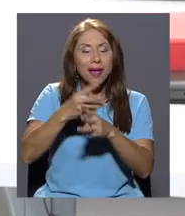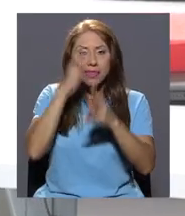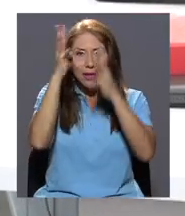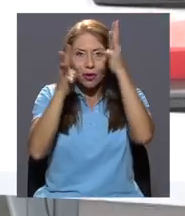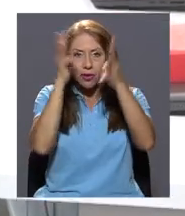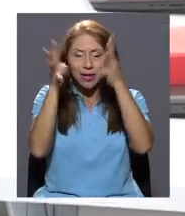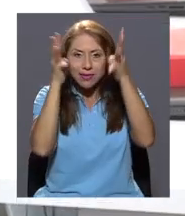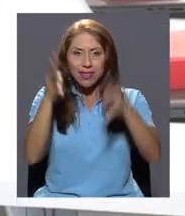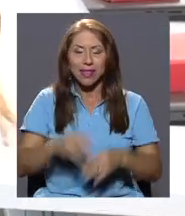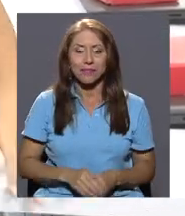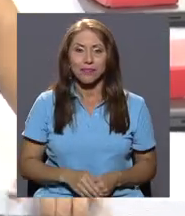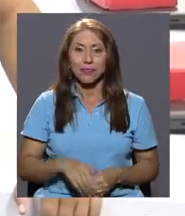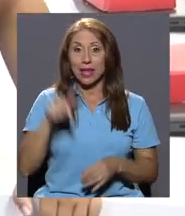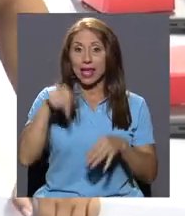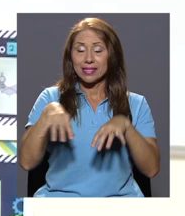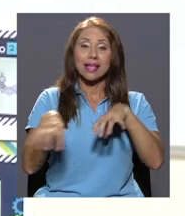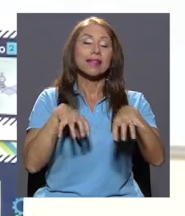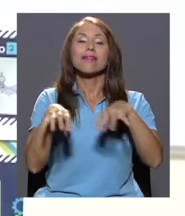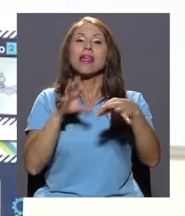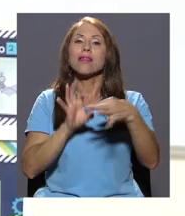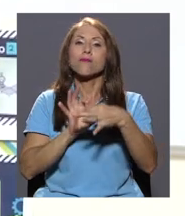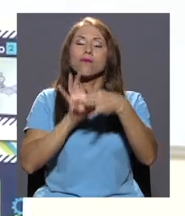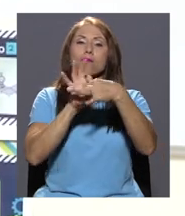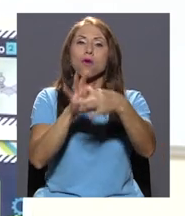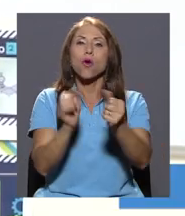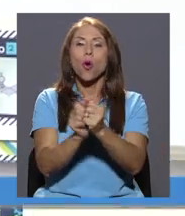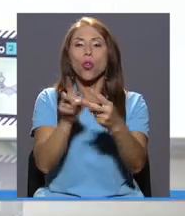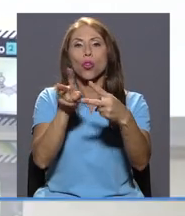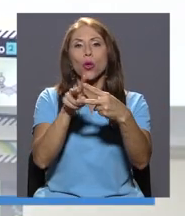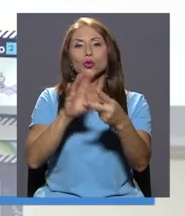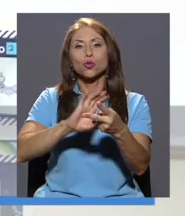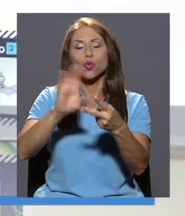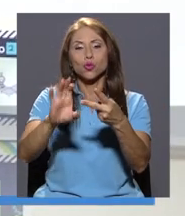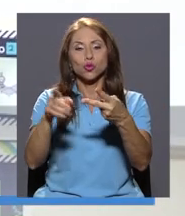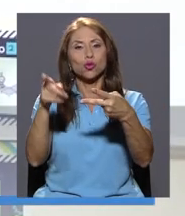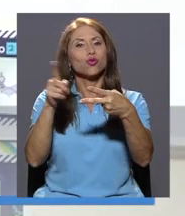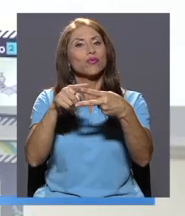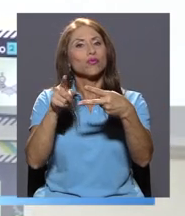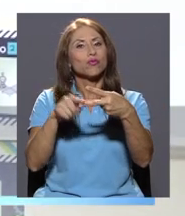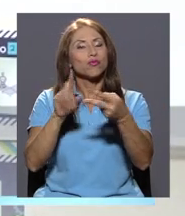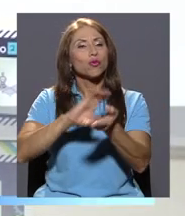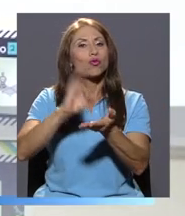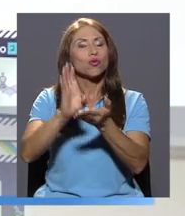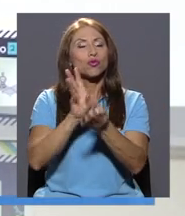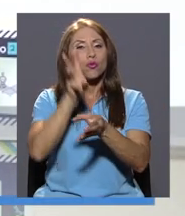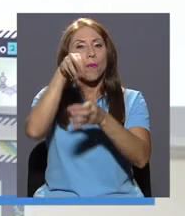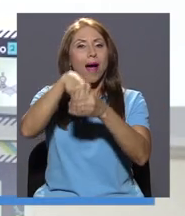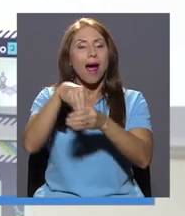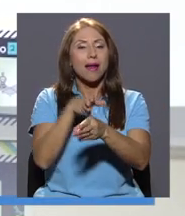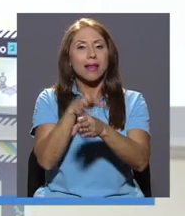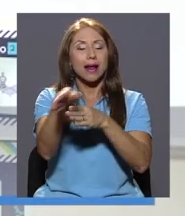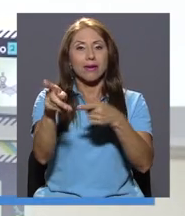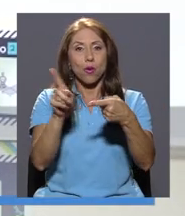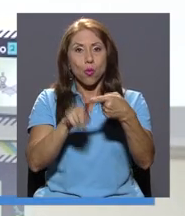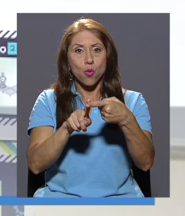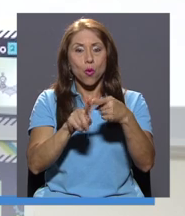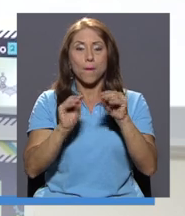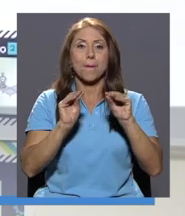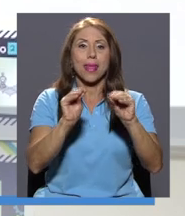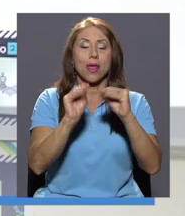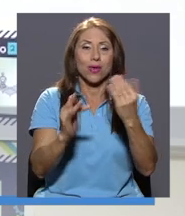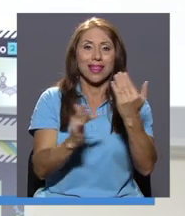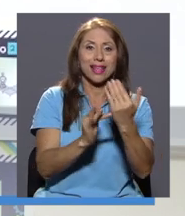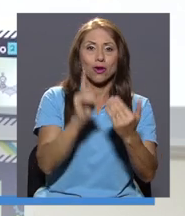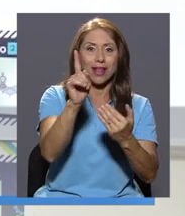creatividad. Esta actividad está relacionada con dos cursos que son parte de la carrera. Uno es Pedagogía